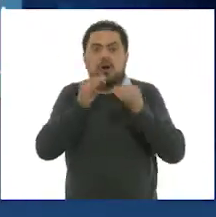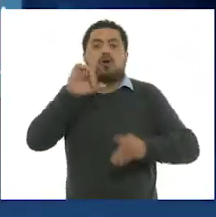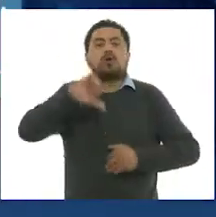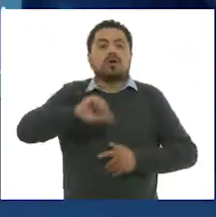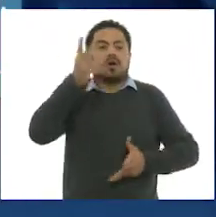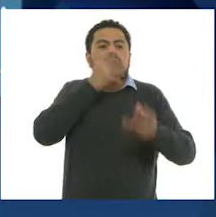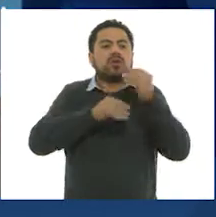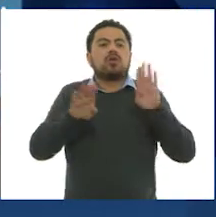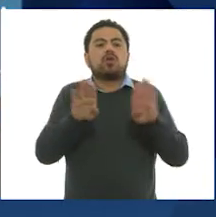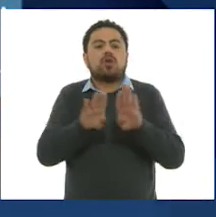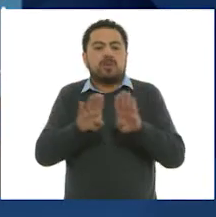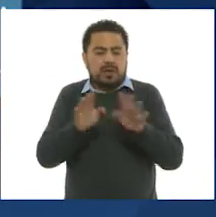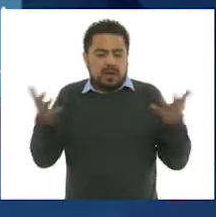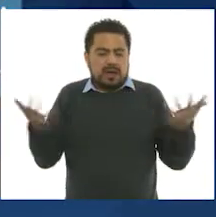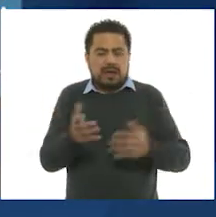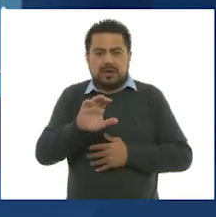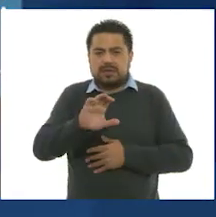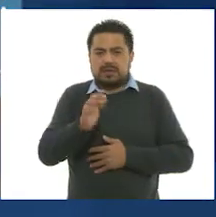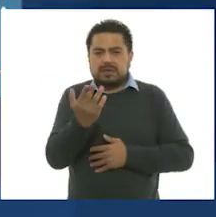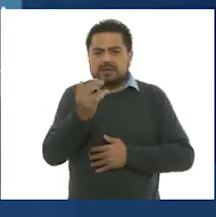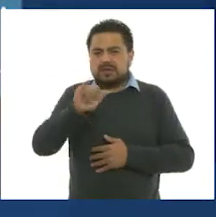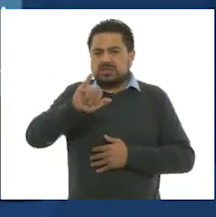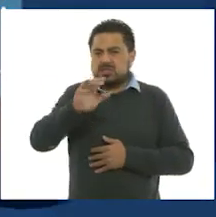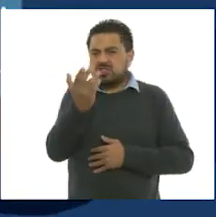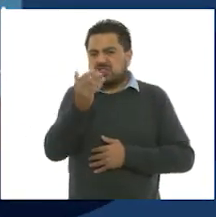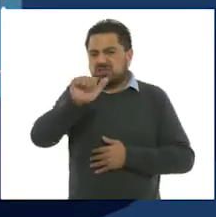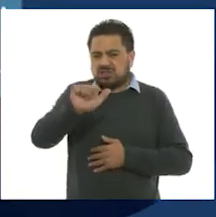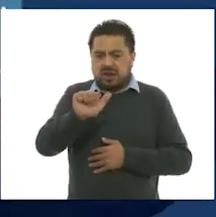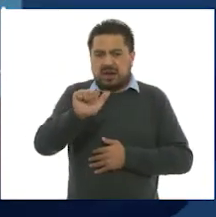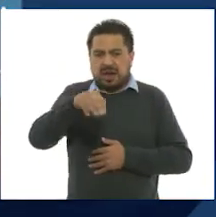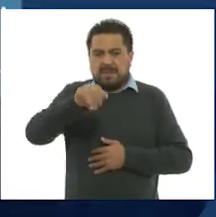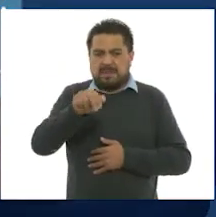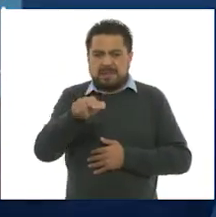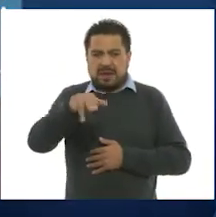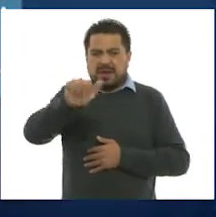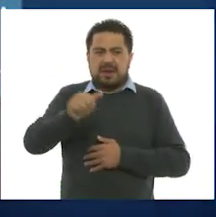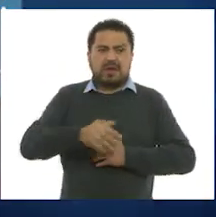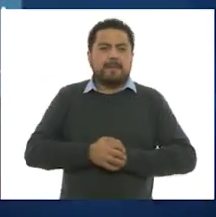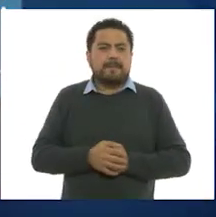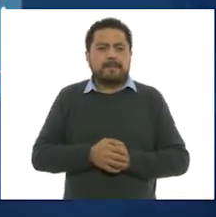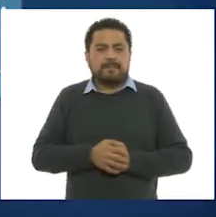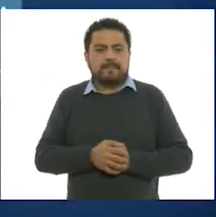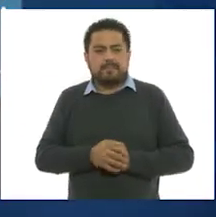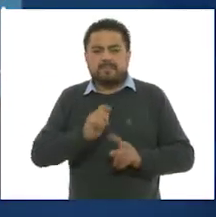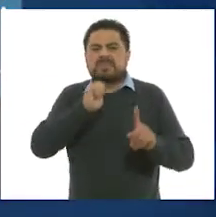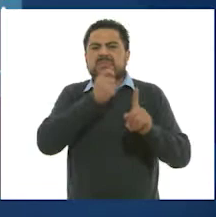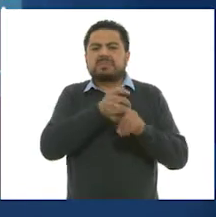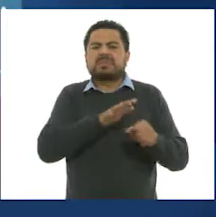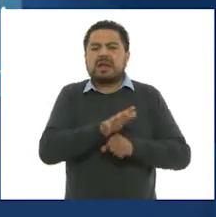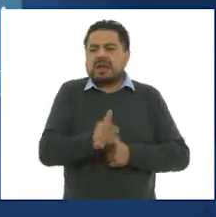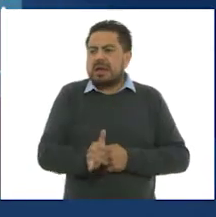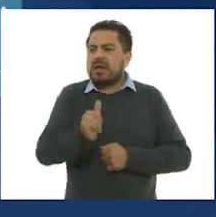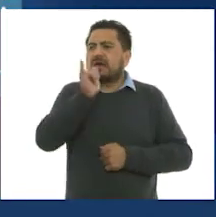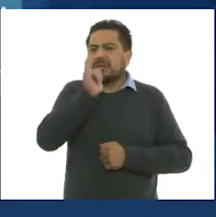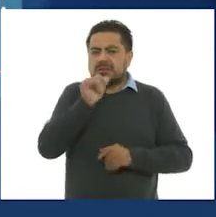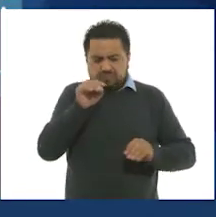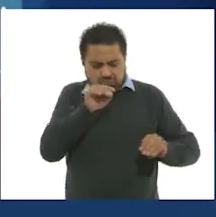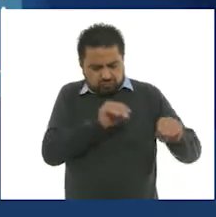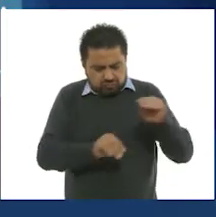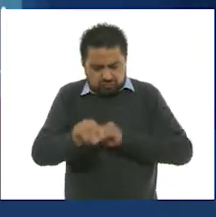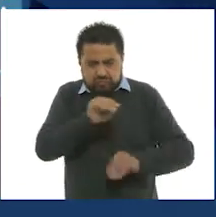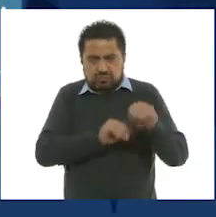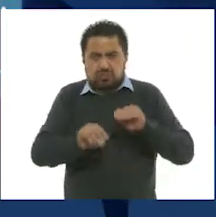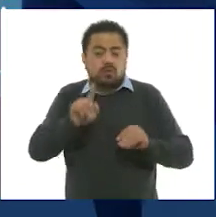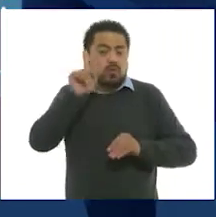a aprender cómo hacer una chicha andina. La chicha es una bebida fermentada que hacían